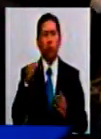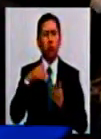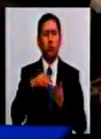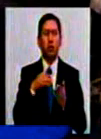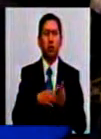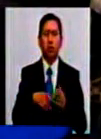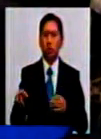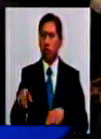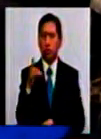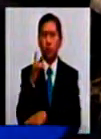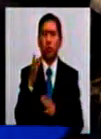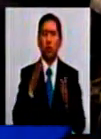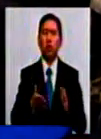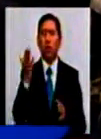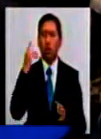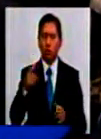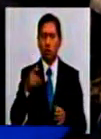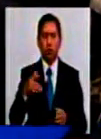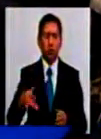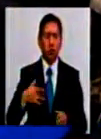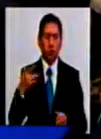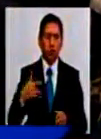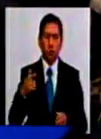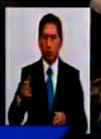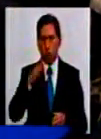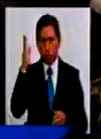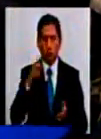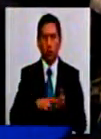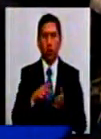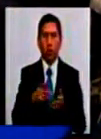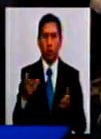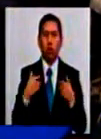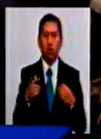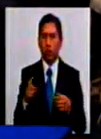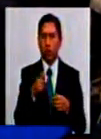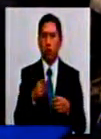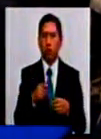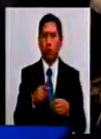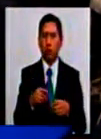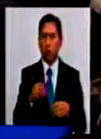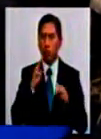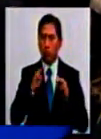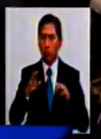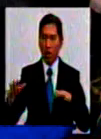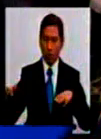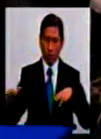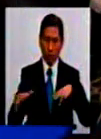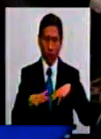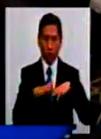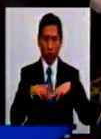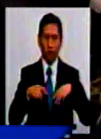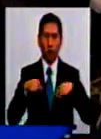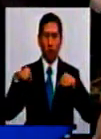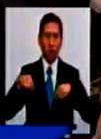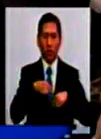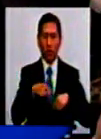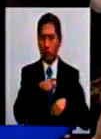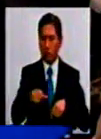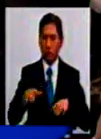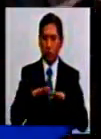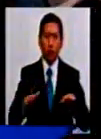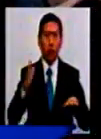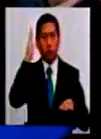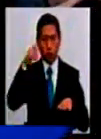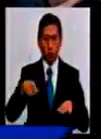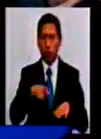país que nunca han sentido las olas en los pies, y los niños del futuro que